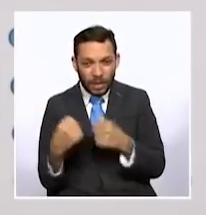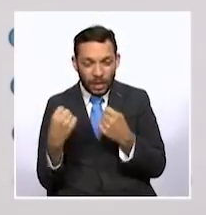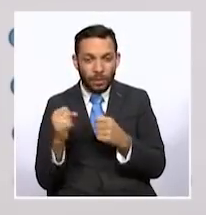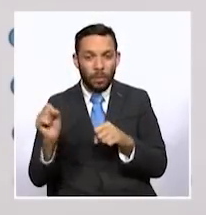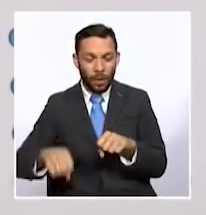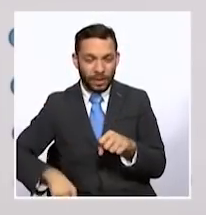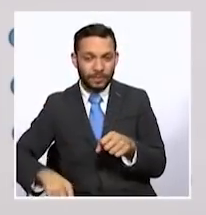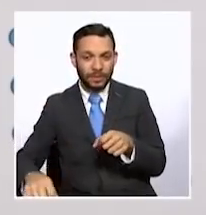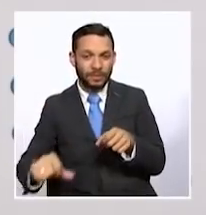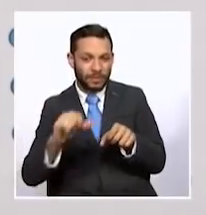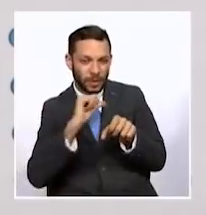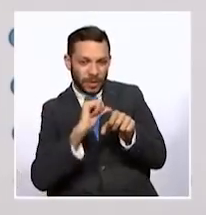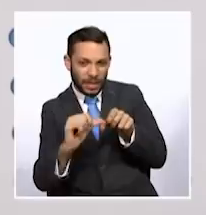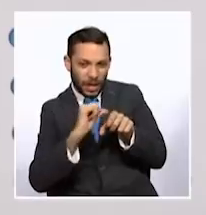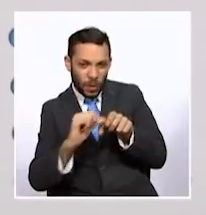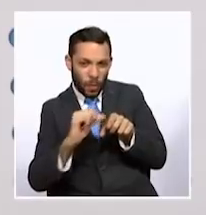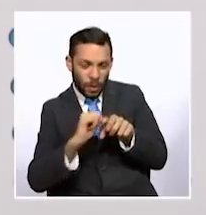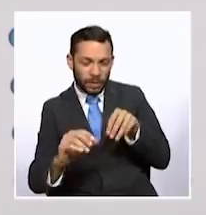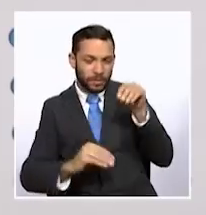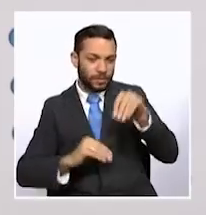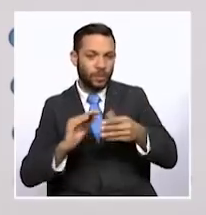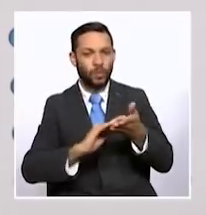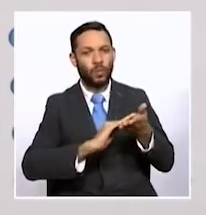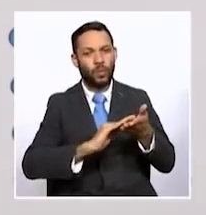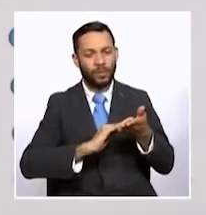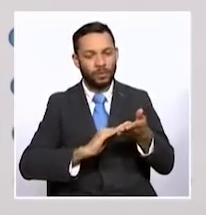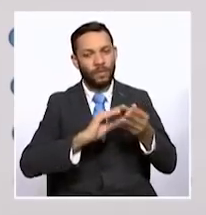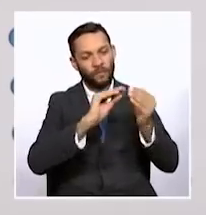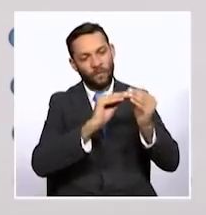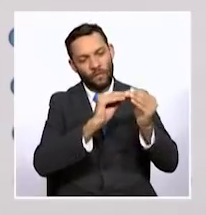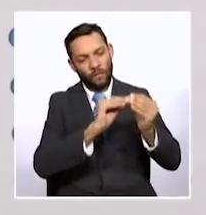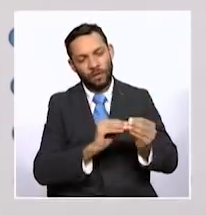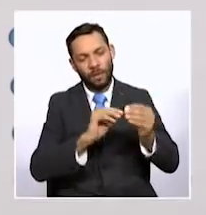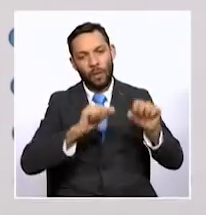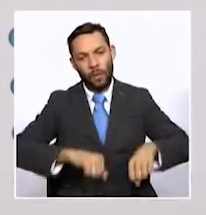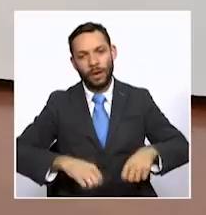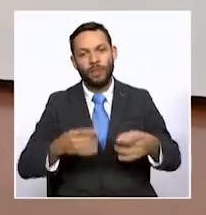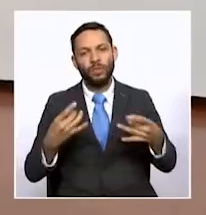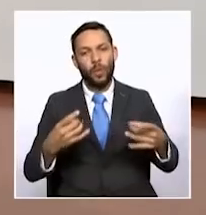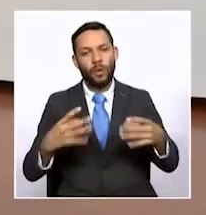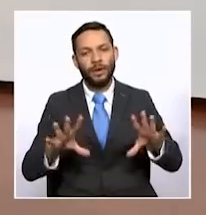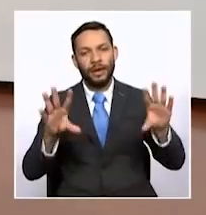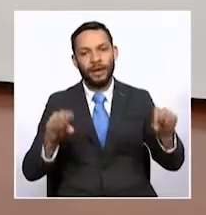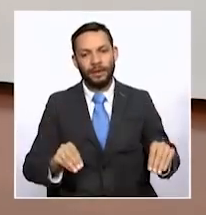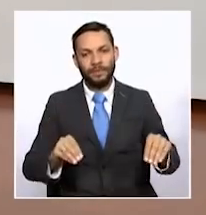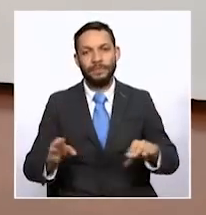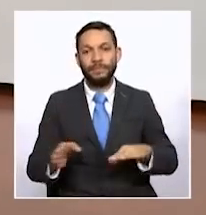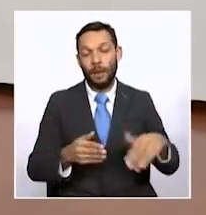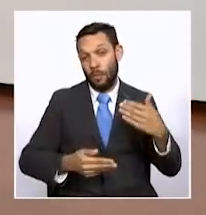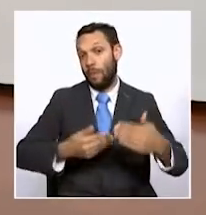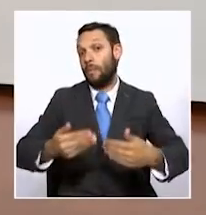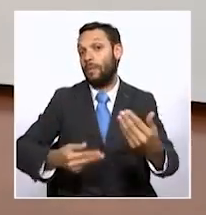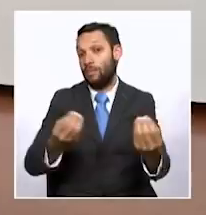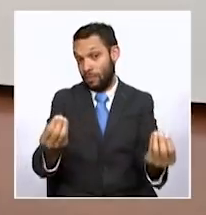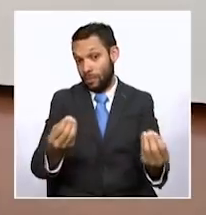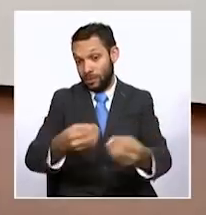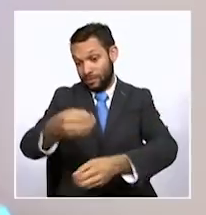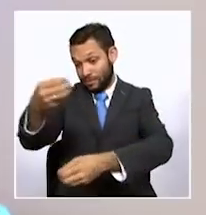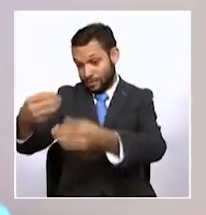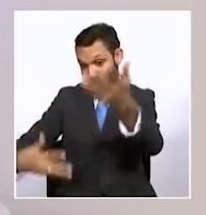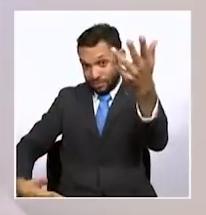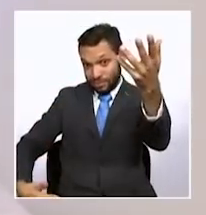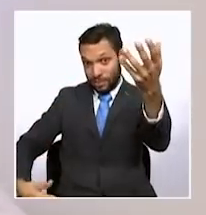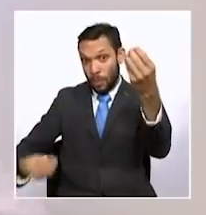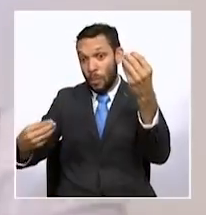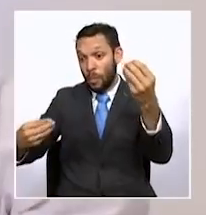del menisco para recuperarlo así y poder seguir sus actividades y mejorar el dolor principalmente. Ahí pueden ver ustedes todo lo que se